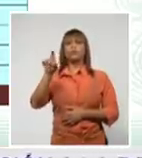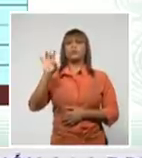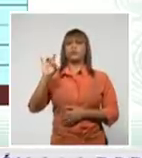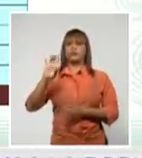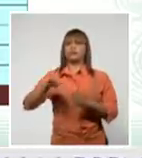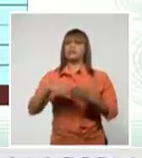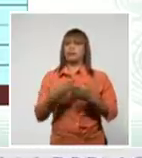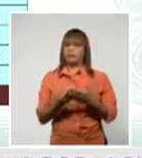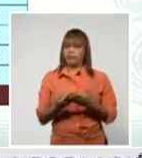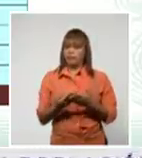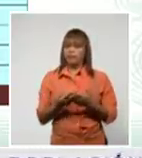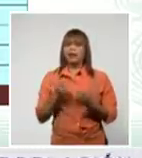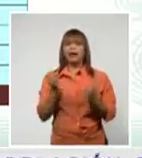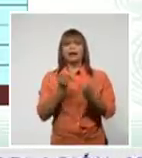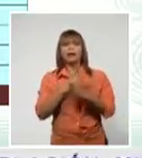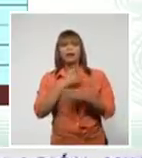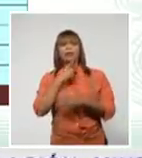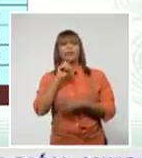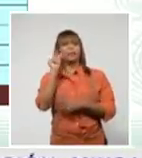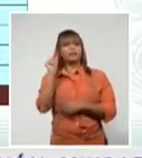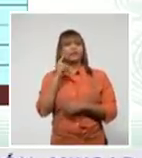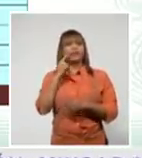porque las personas van sacando cuenta.